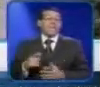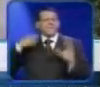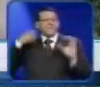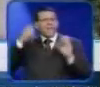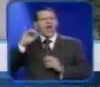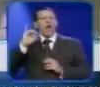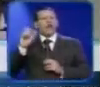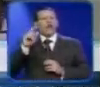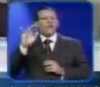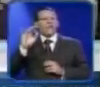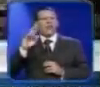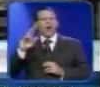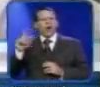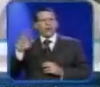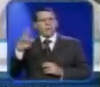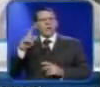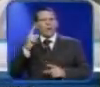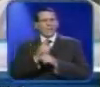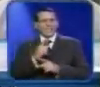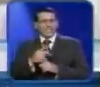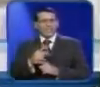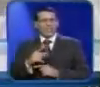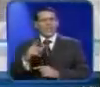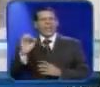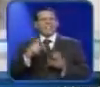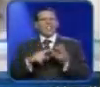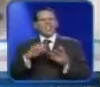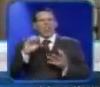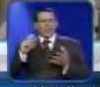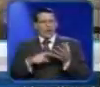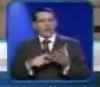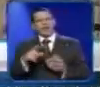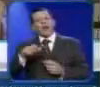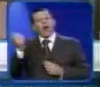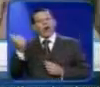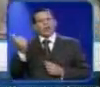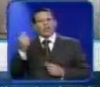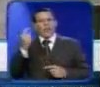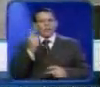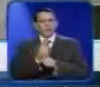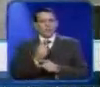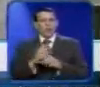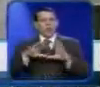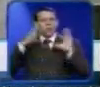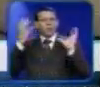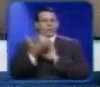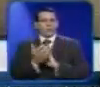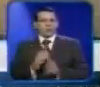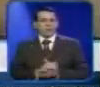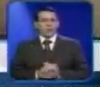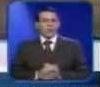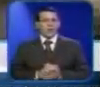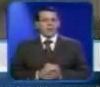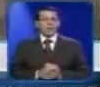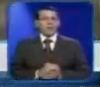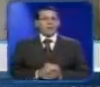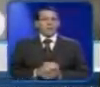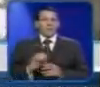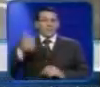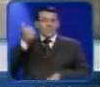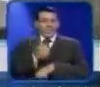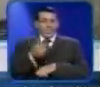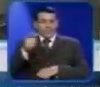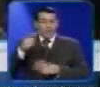Feel Good Film Film Competition y el Egyptian Theater, entre otros de renombre mundial. Ralph Kinnear, director de